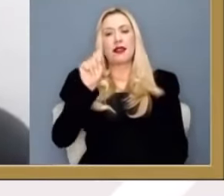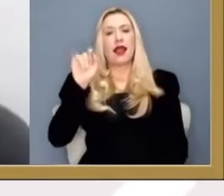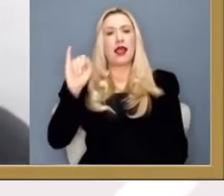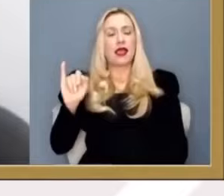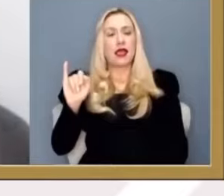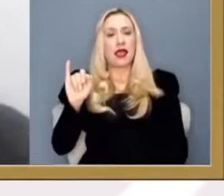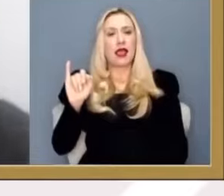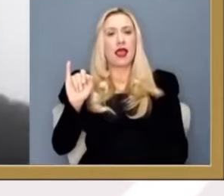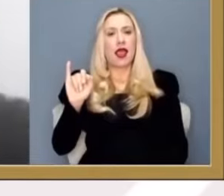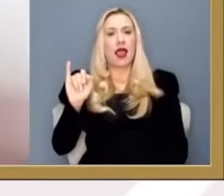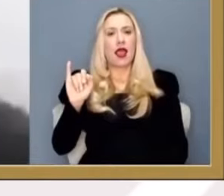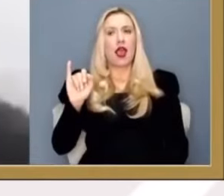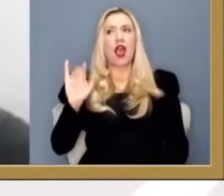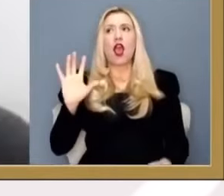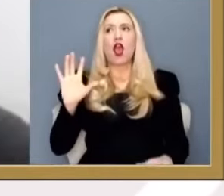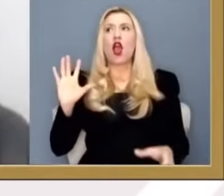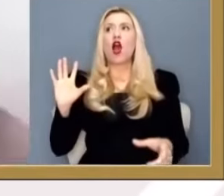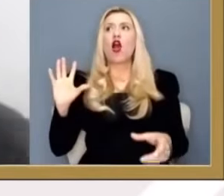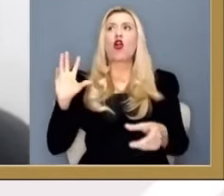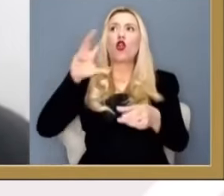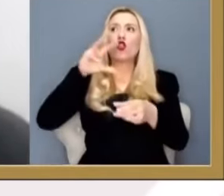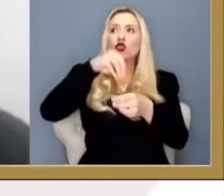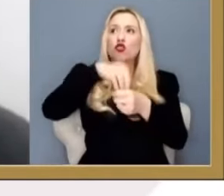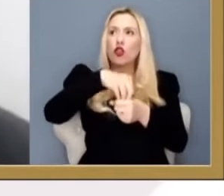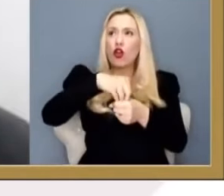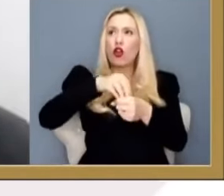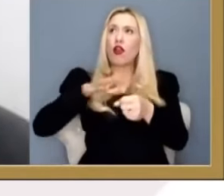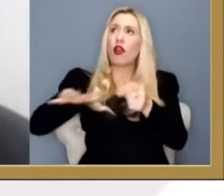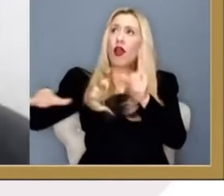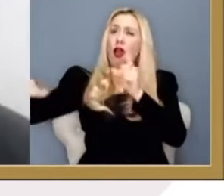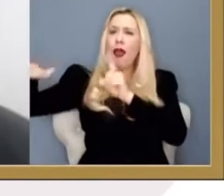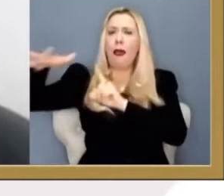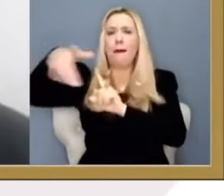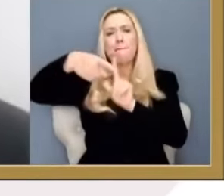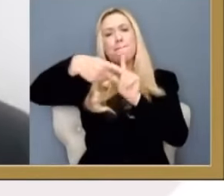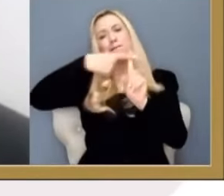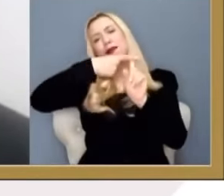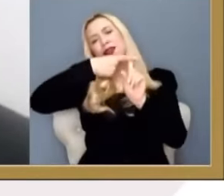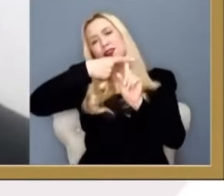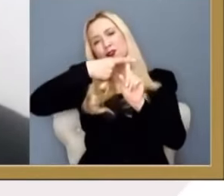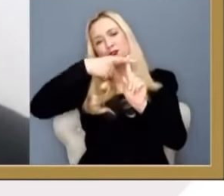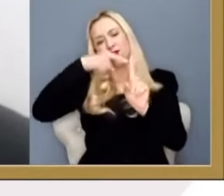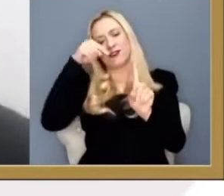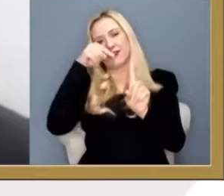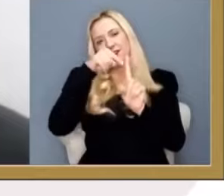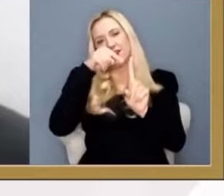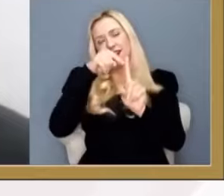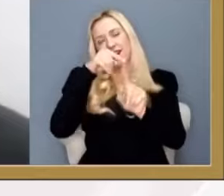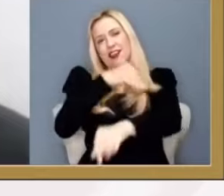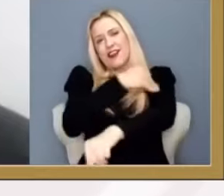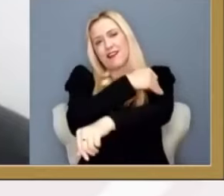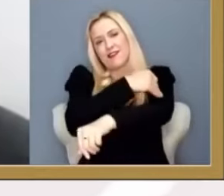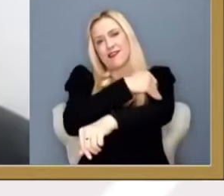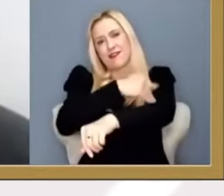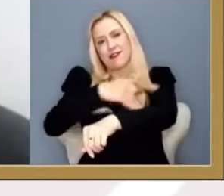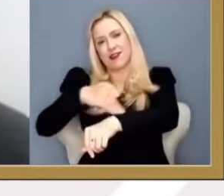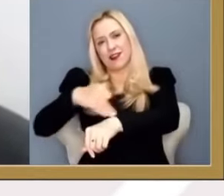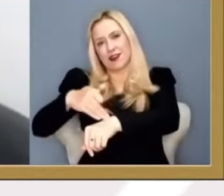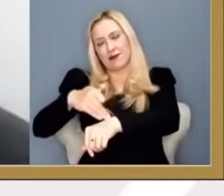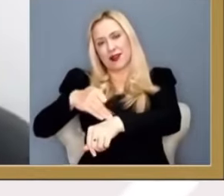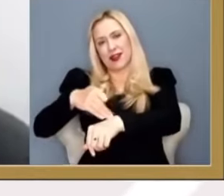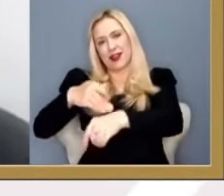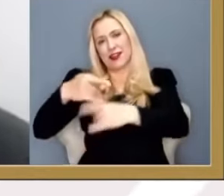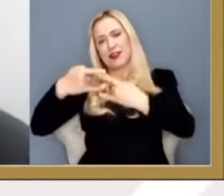antes de una inclusión a nivel tejido social, sino realmente dentro de nuestras